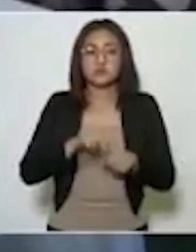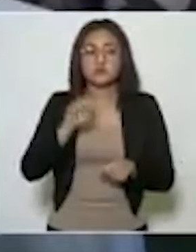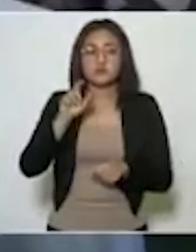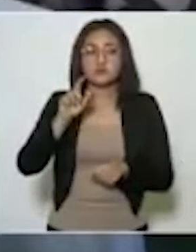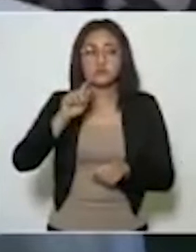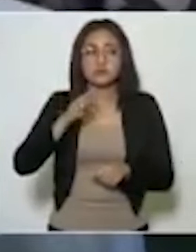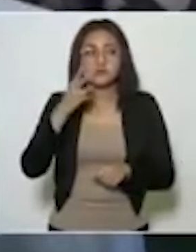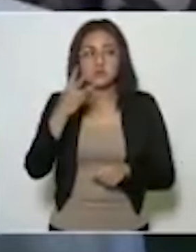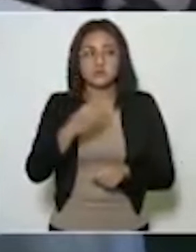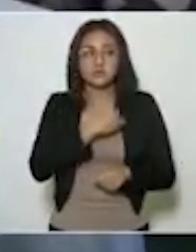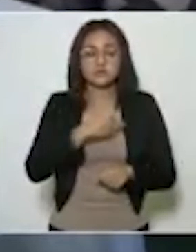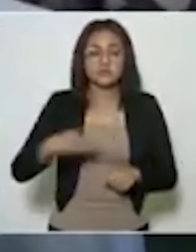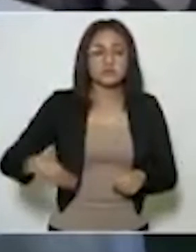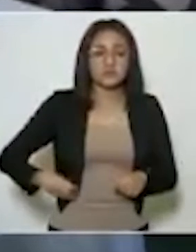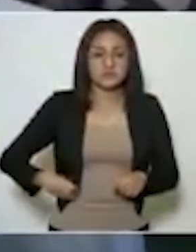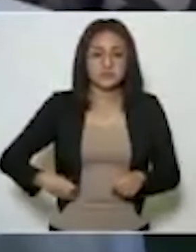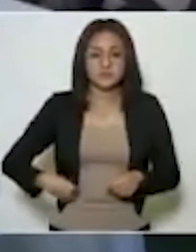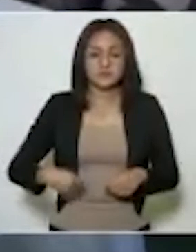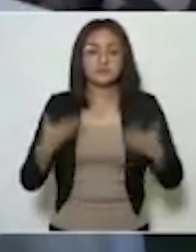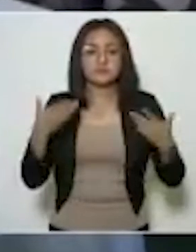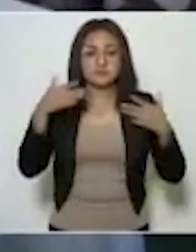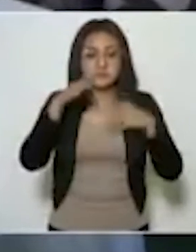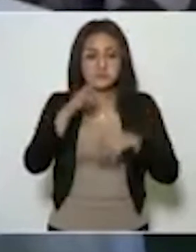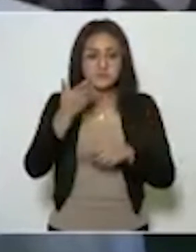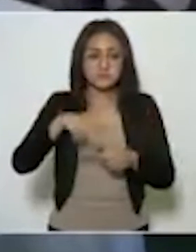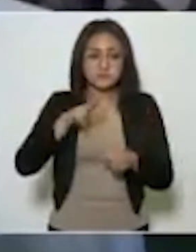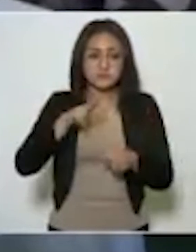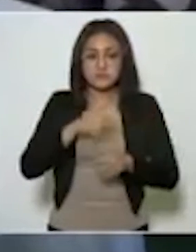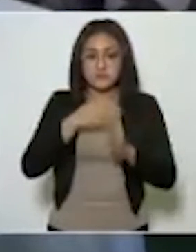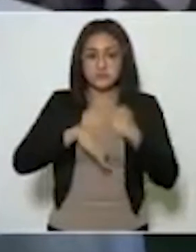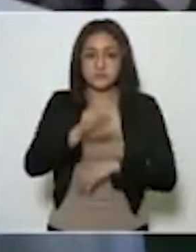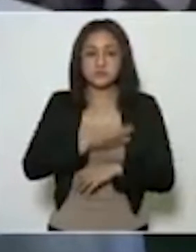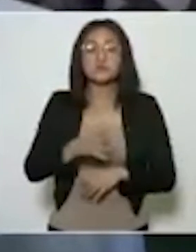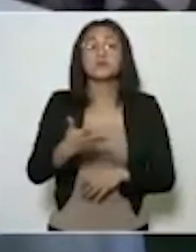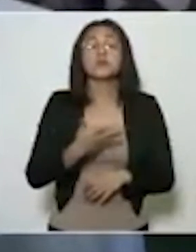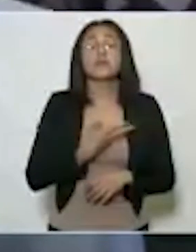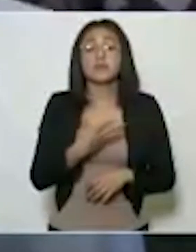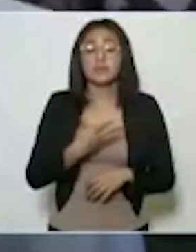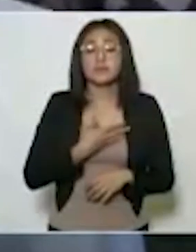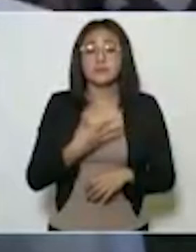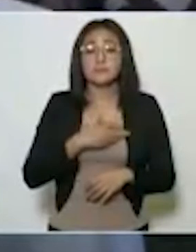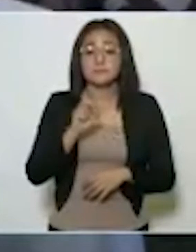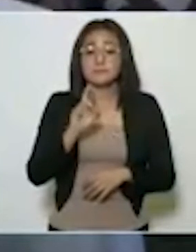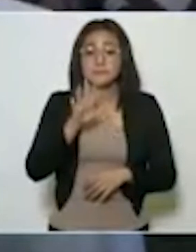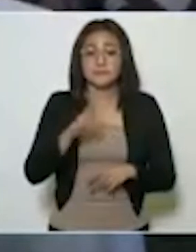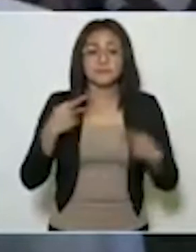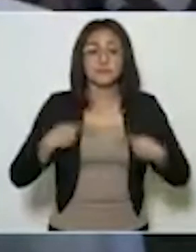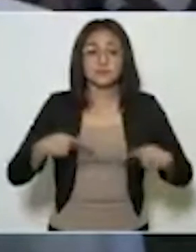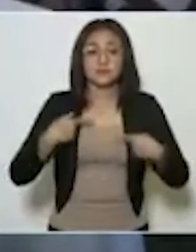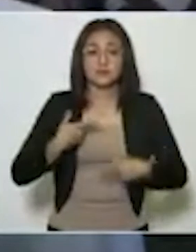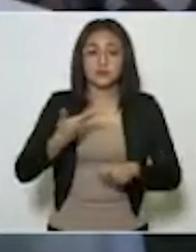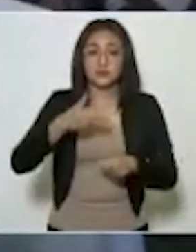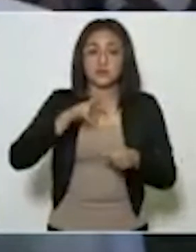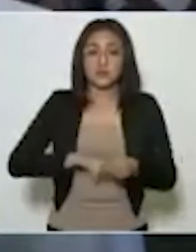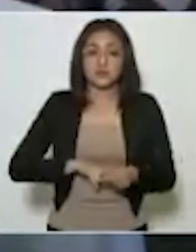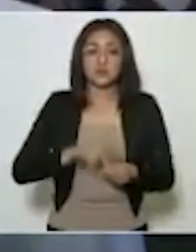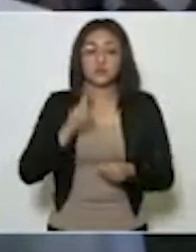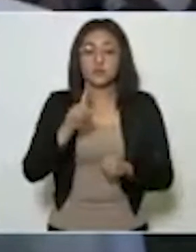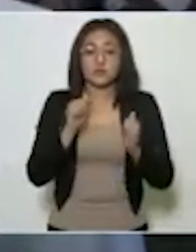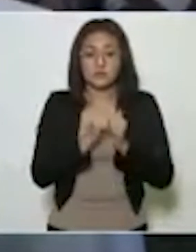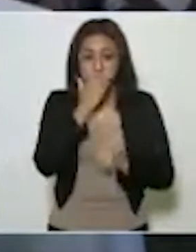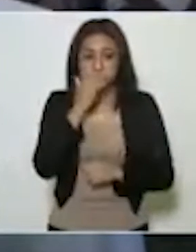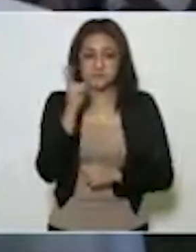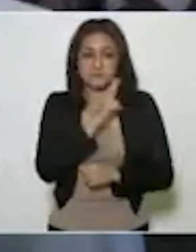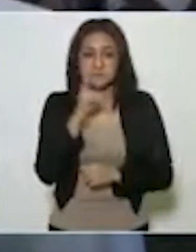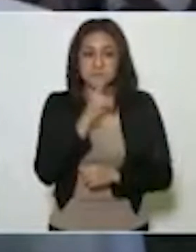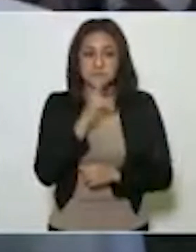en 76 municipios. En lo que respecta a la hospitalización, en todo el sector, 35 pacientes hospitalizados, uno de ellos